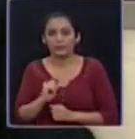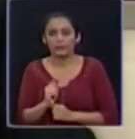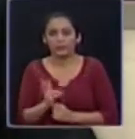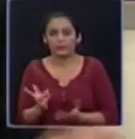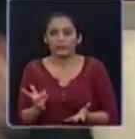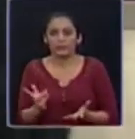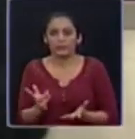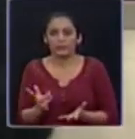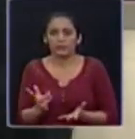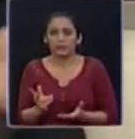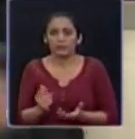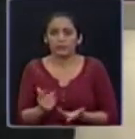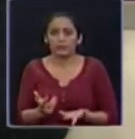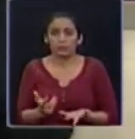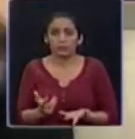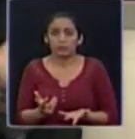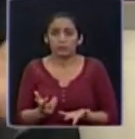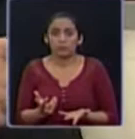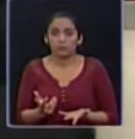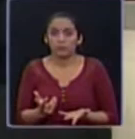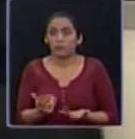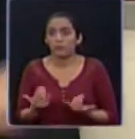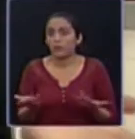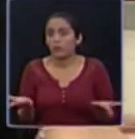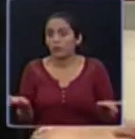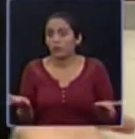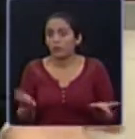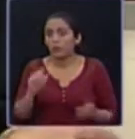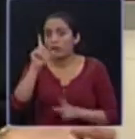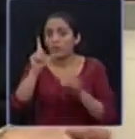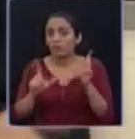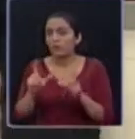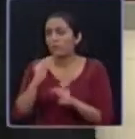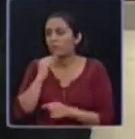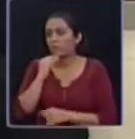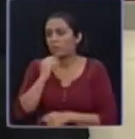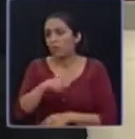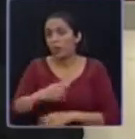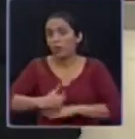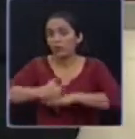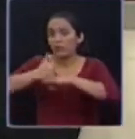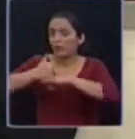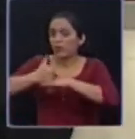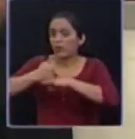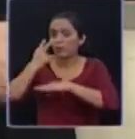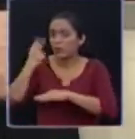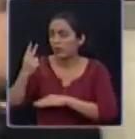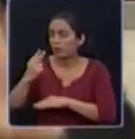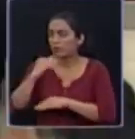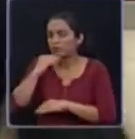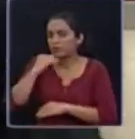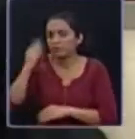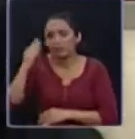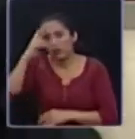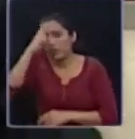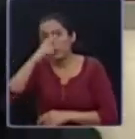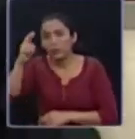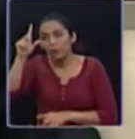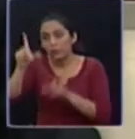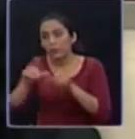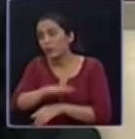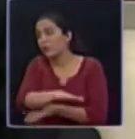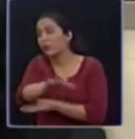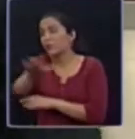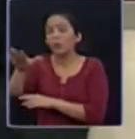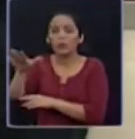Justicia, esa mayoría, esa voluntad popular no tiene ningún vigor. Entonces, yo digo esto, ¿qué estoy haciendo? ¿Entrometiéndome en asuntos de la política interna del